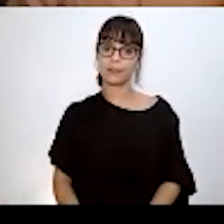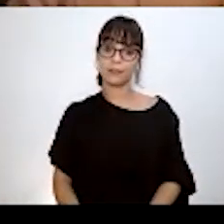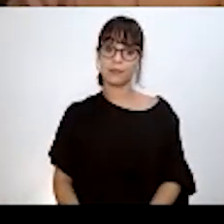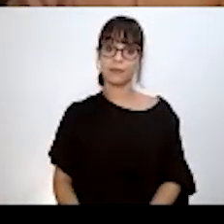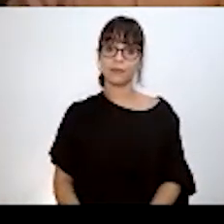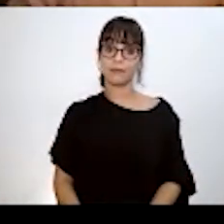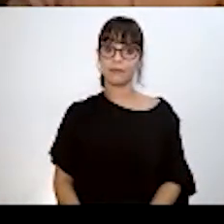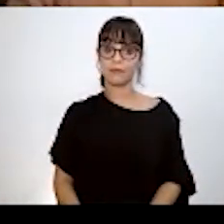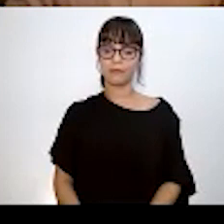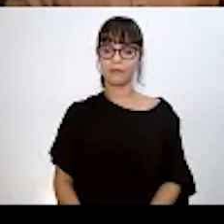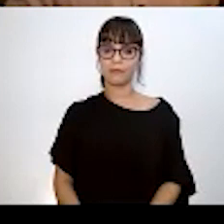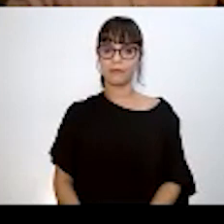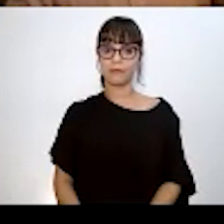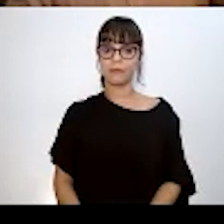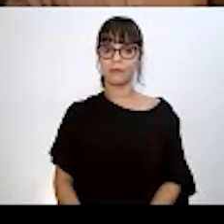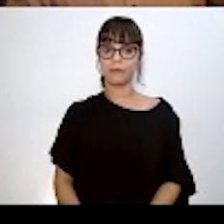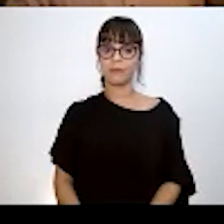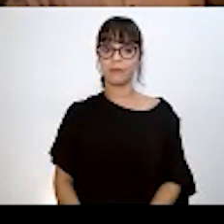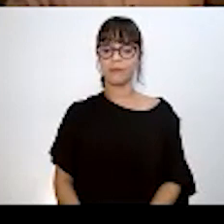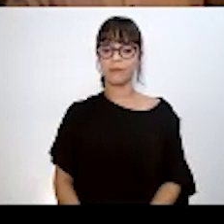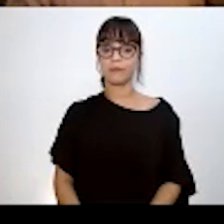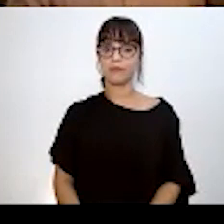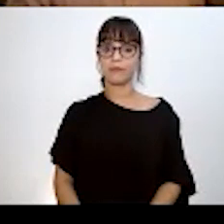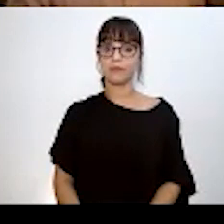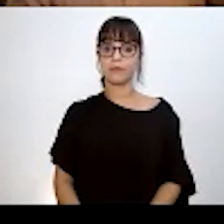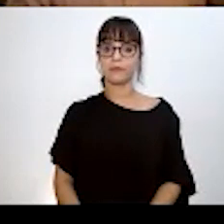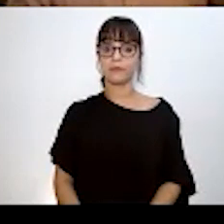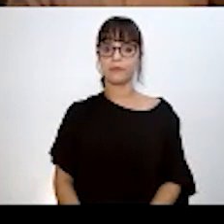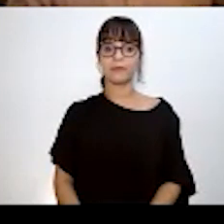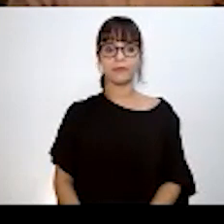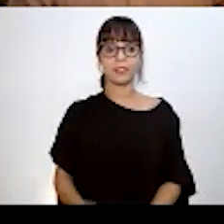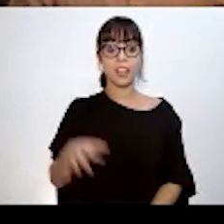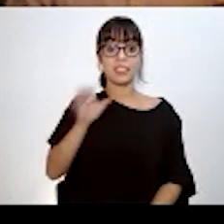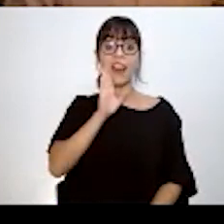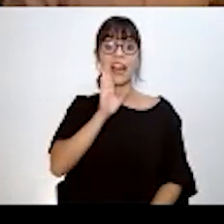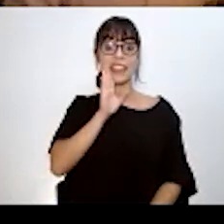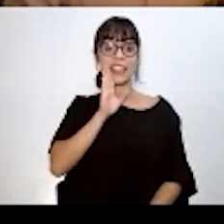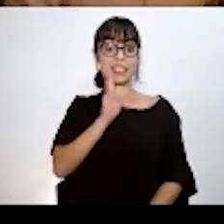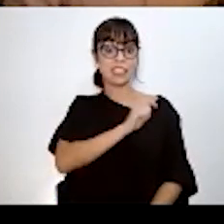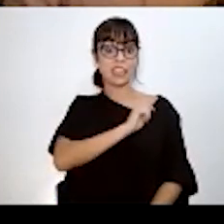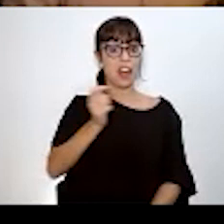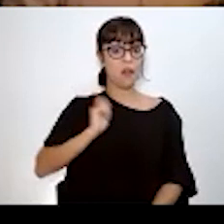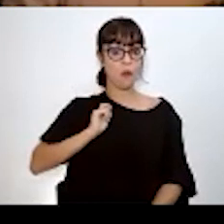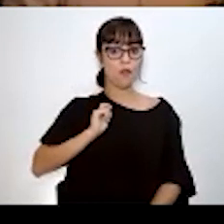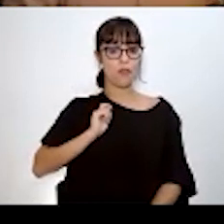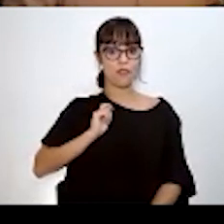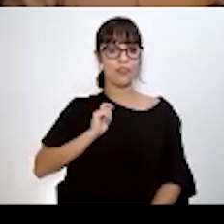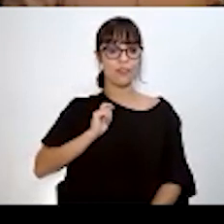proceso. A diferencia del caso de la isla de Tromelin, y ahí aparece la